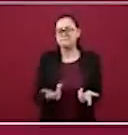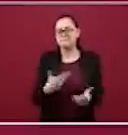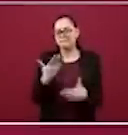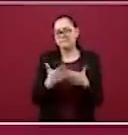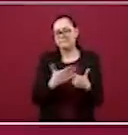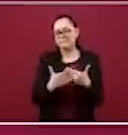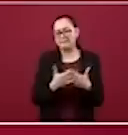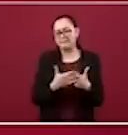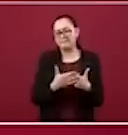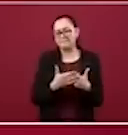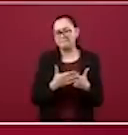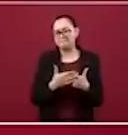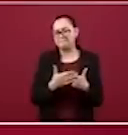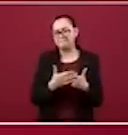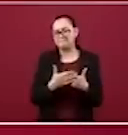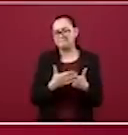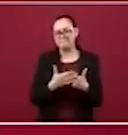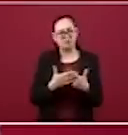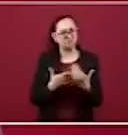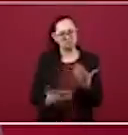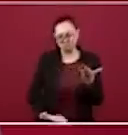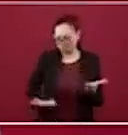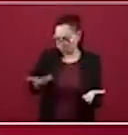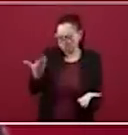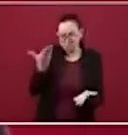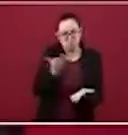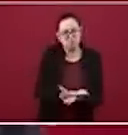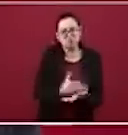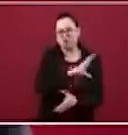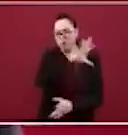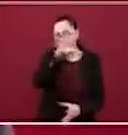conocer toda una propuesta de